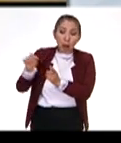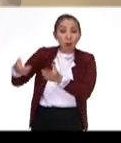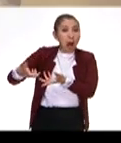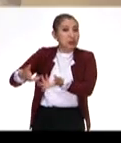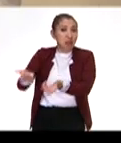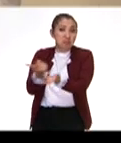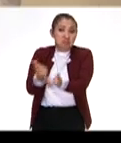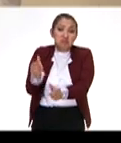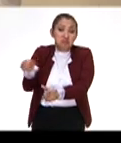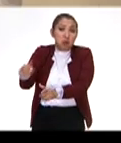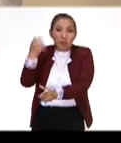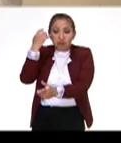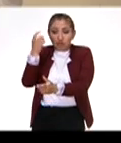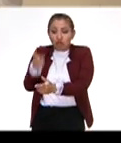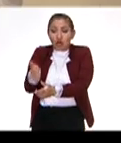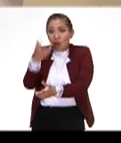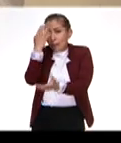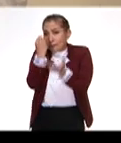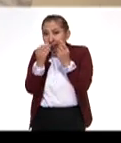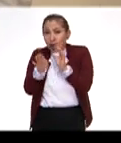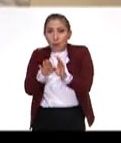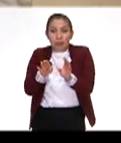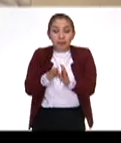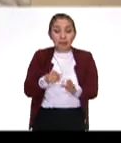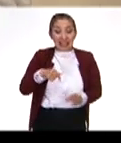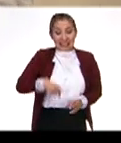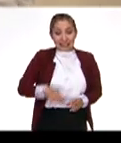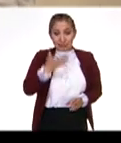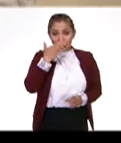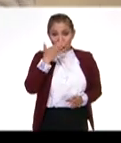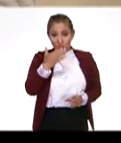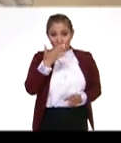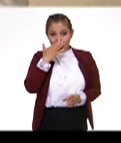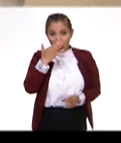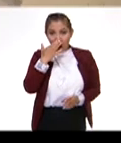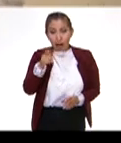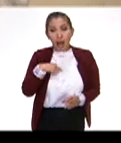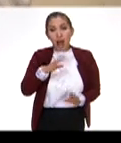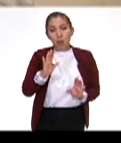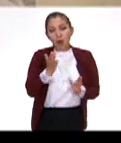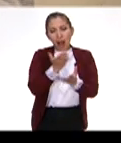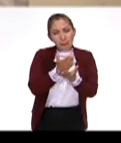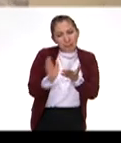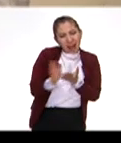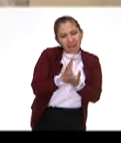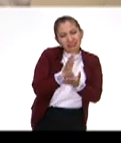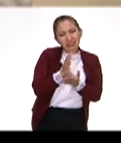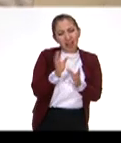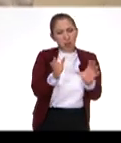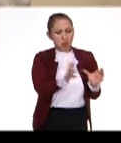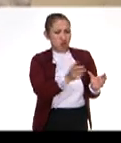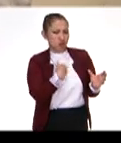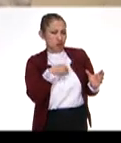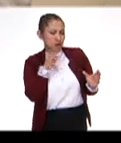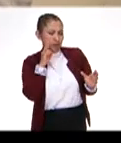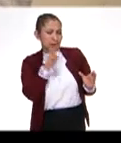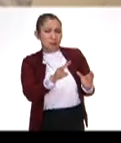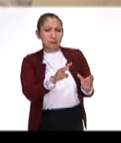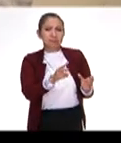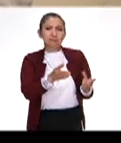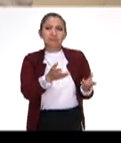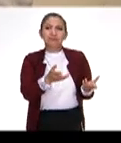la calle. Y me parece que en Sonora nos cosemos aparte en cuestiones de que se mida,